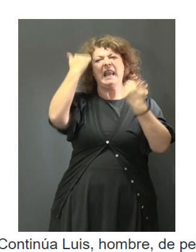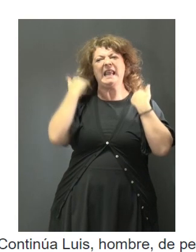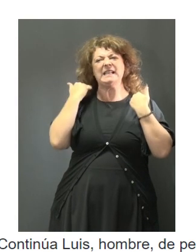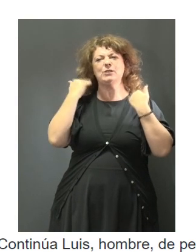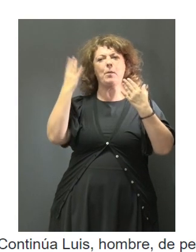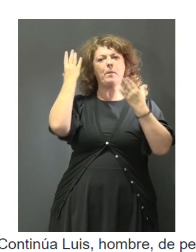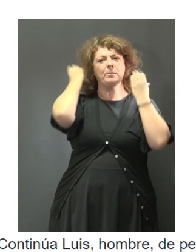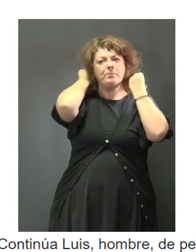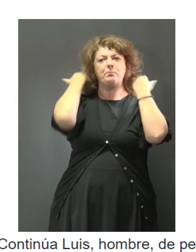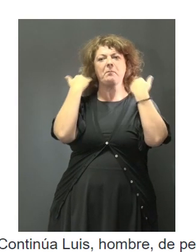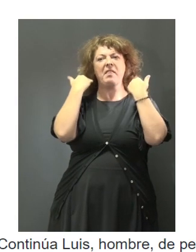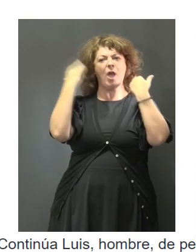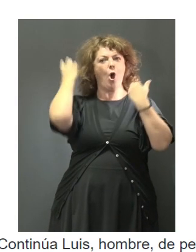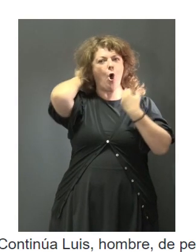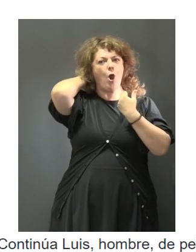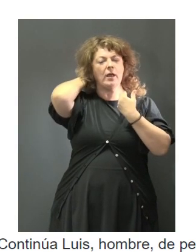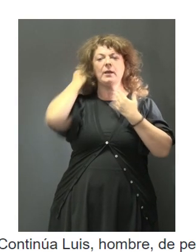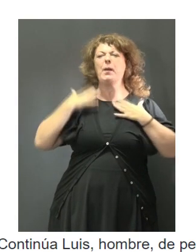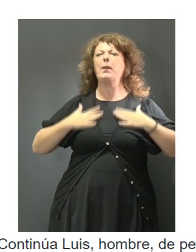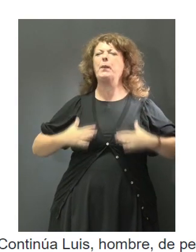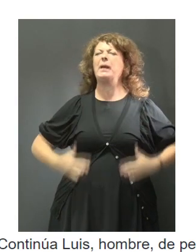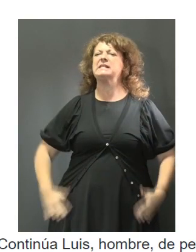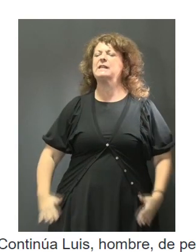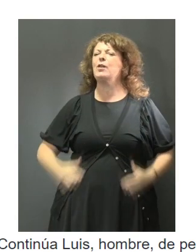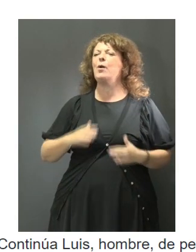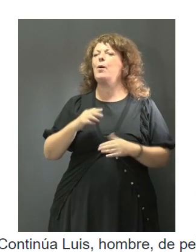en coleta, vestido beige.